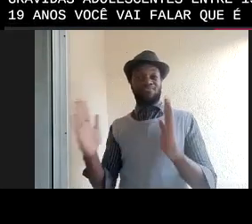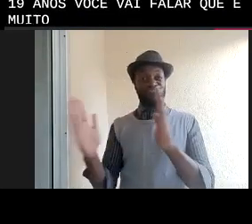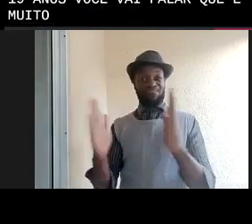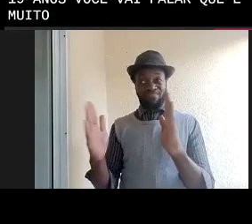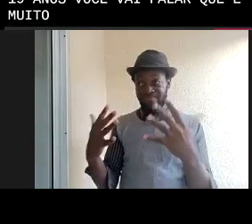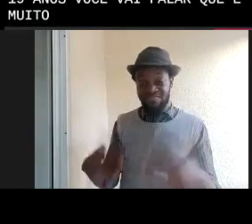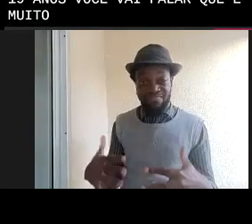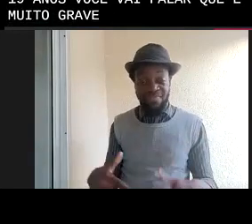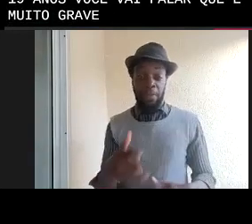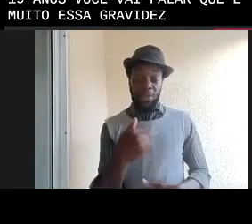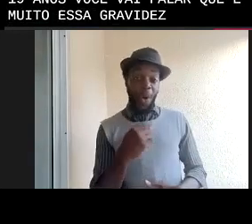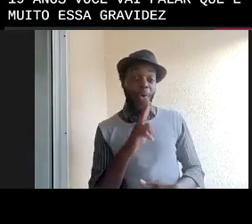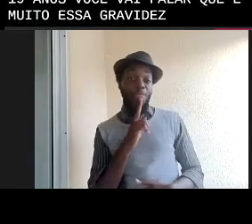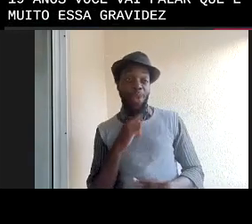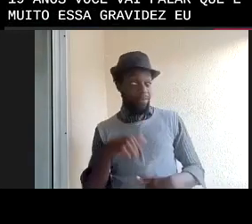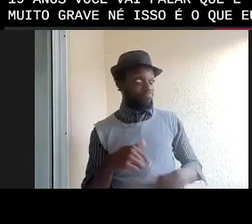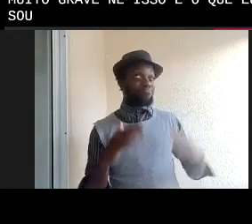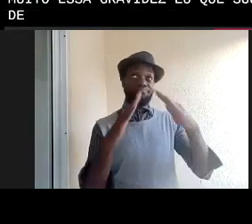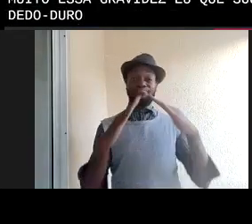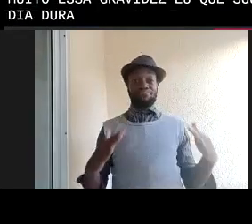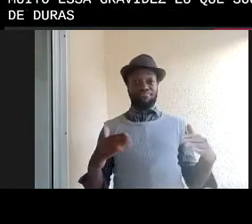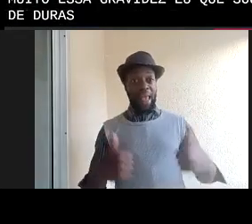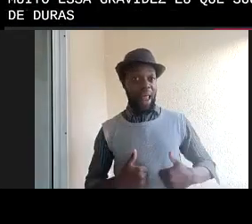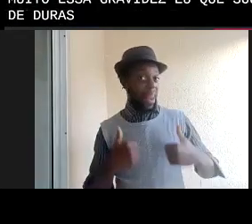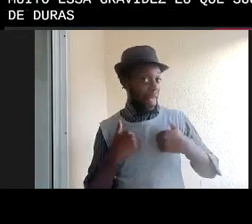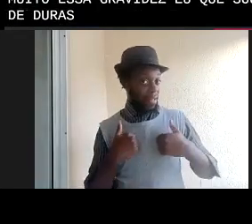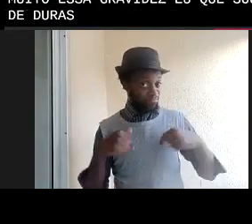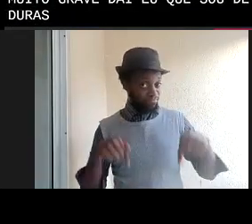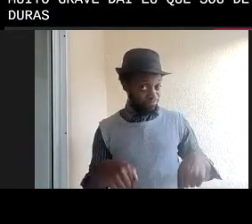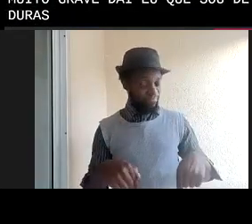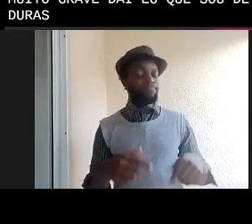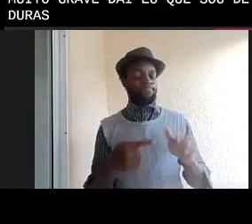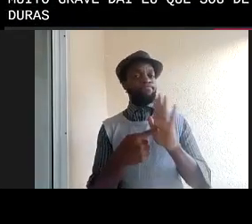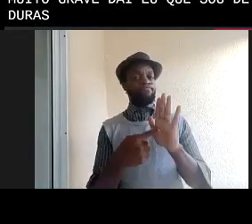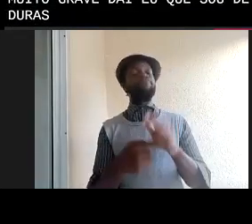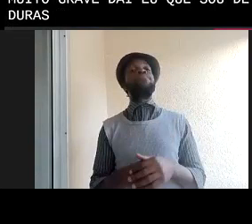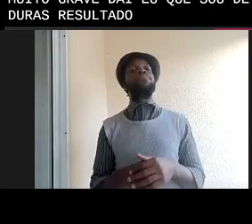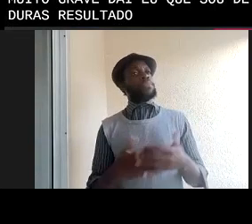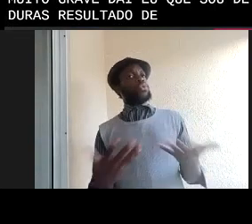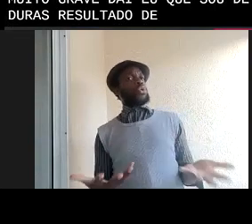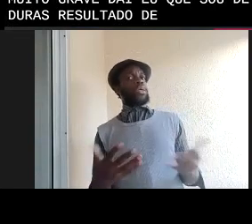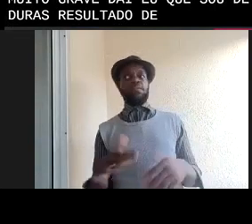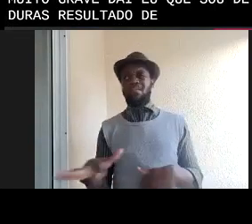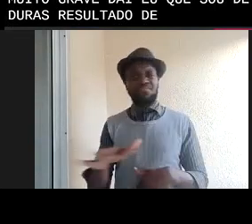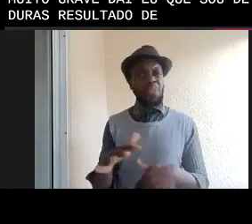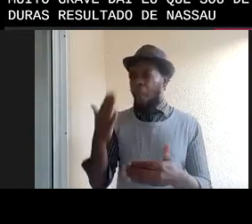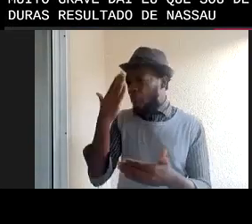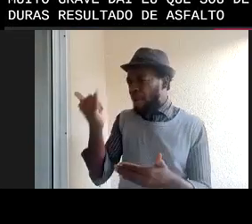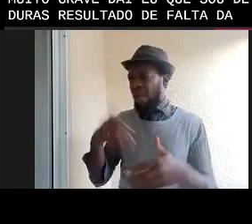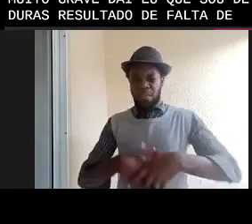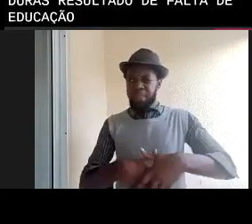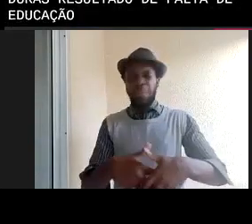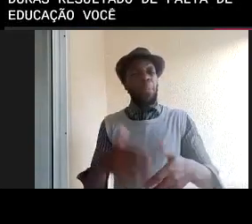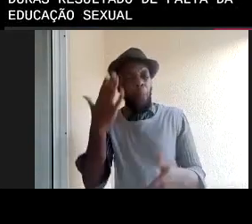yo que soy de Honduras, es producto de la falta de educación sexual, de un